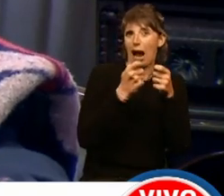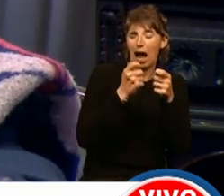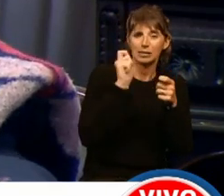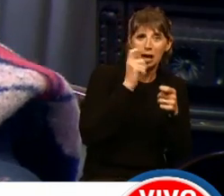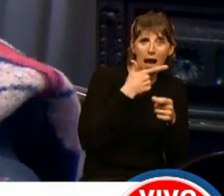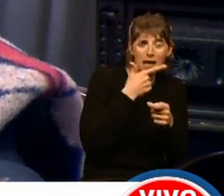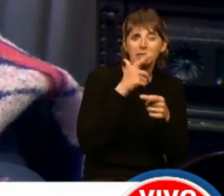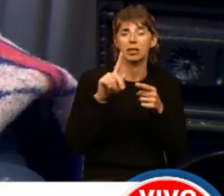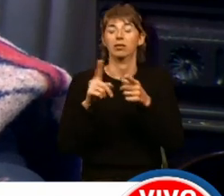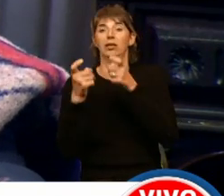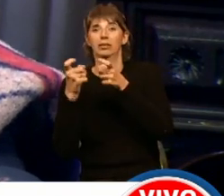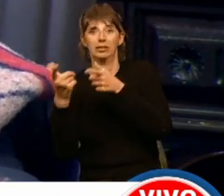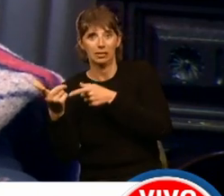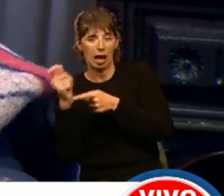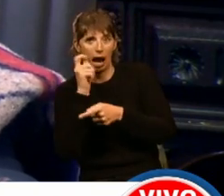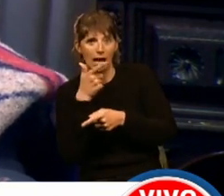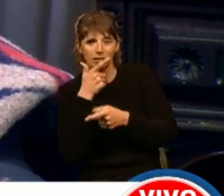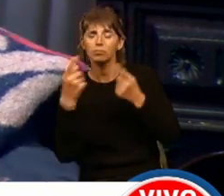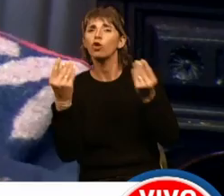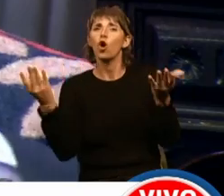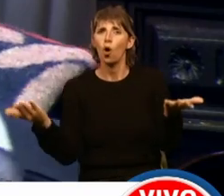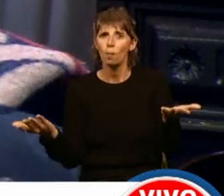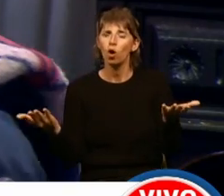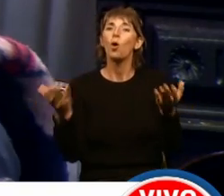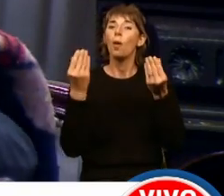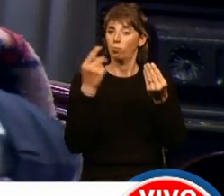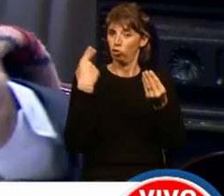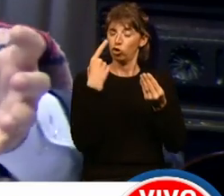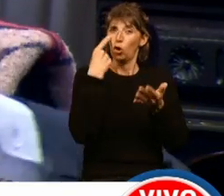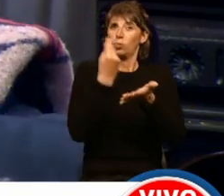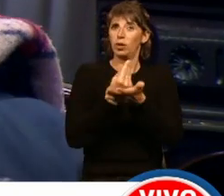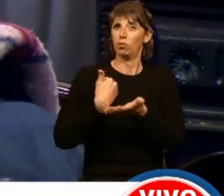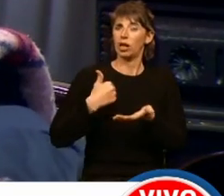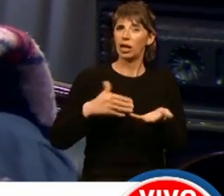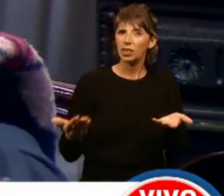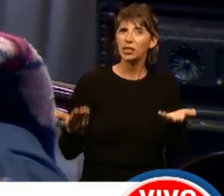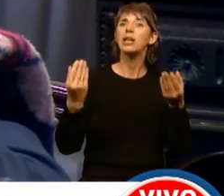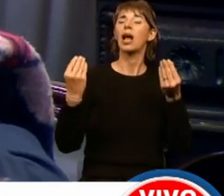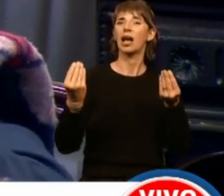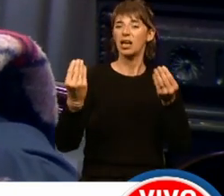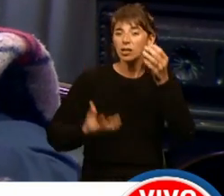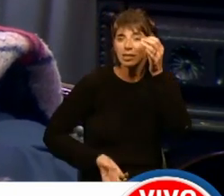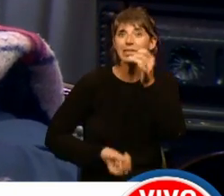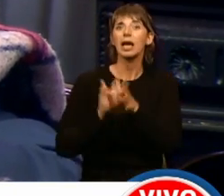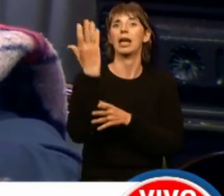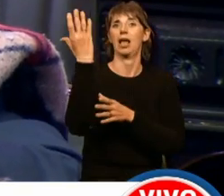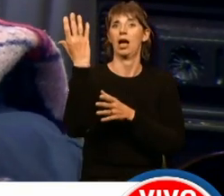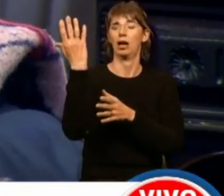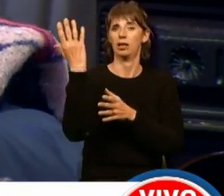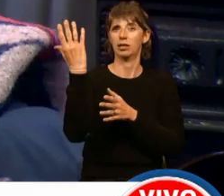proyecto hablamos de los usuarios y consumidores y por qué nosotros vivimos en un país que se construyó sobre la base